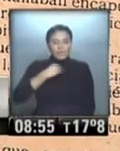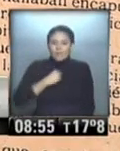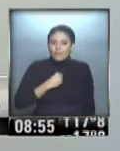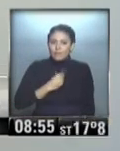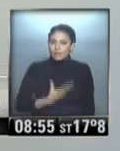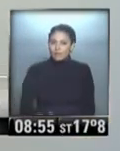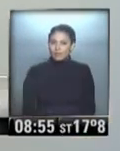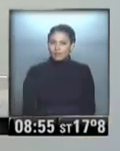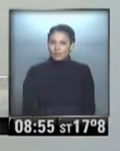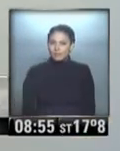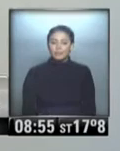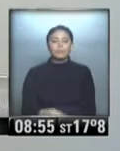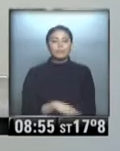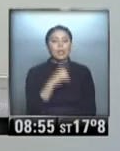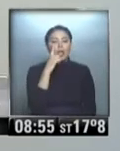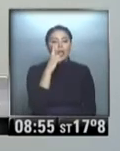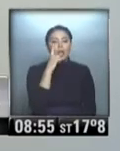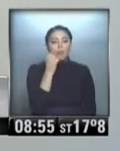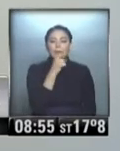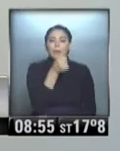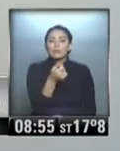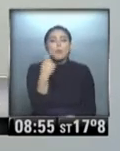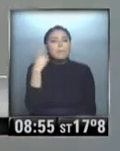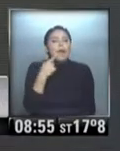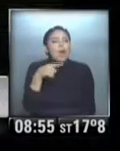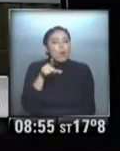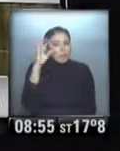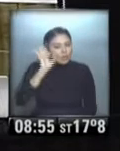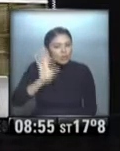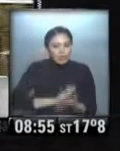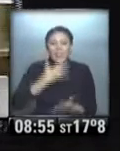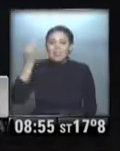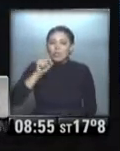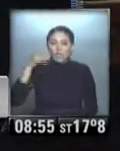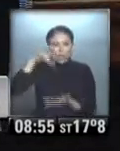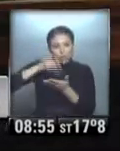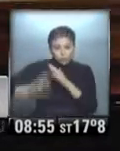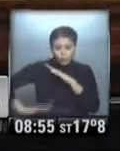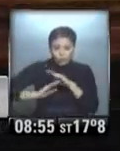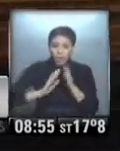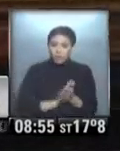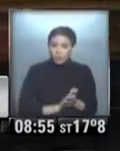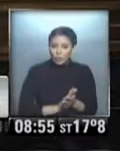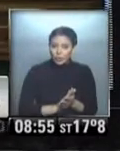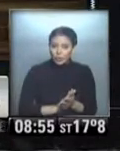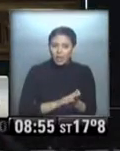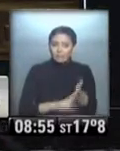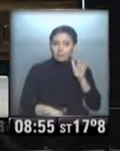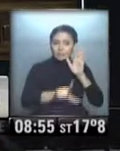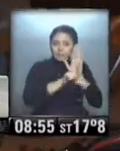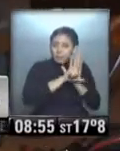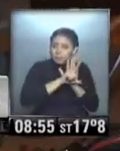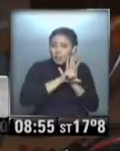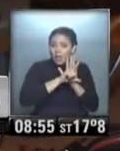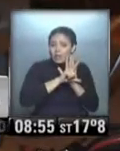mucha confianza. Doctor, le pido si es posible su opinión sobre el fallo de la Corte Suprema con respecto a la aplicación